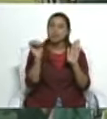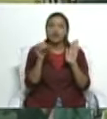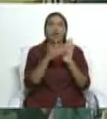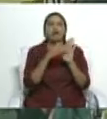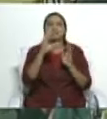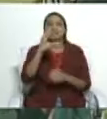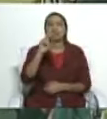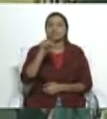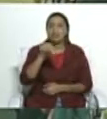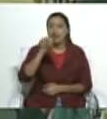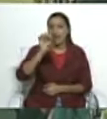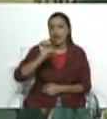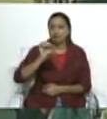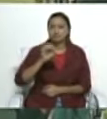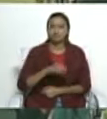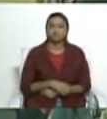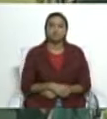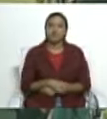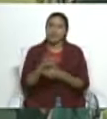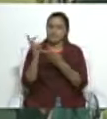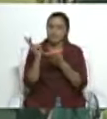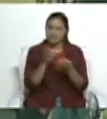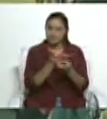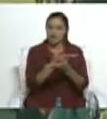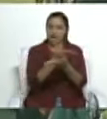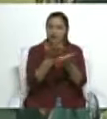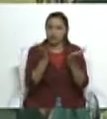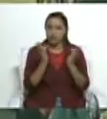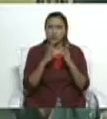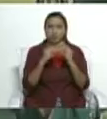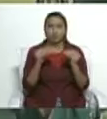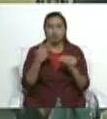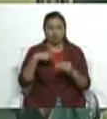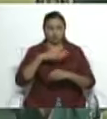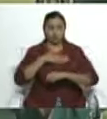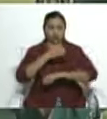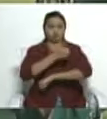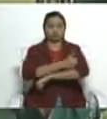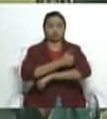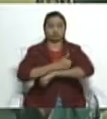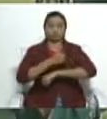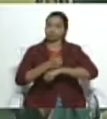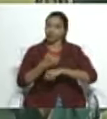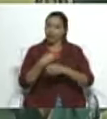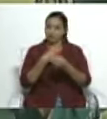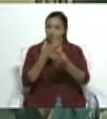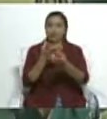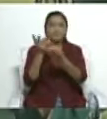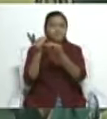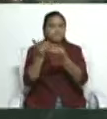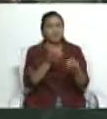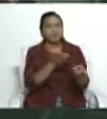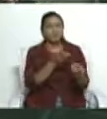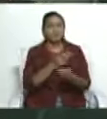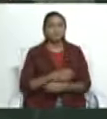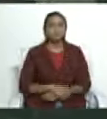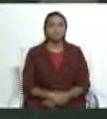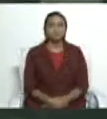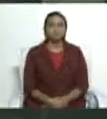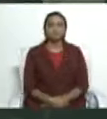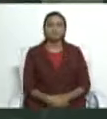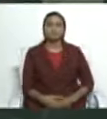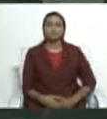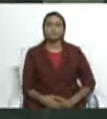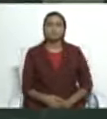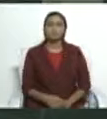Nacional Electoral. Le damos la bienvenida en nombre de los rectores y rectoras. Está en pleno todo